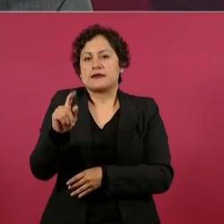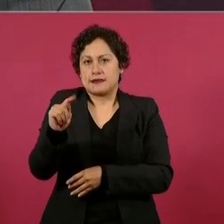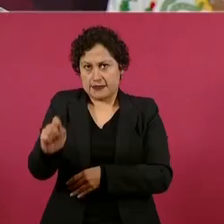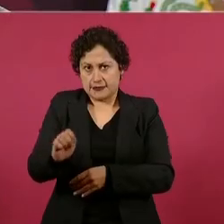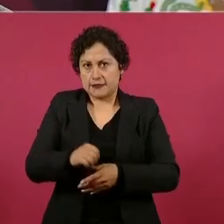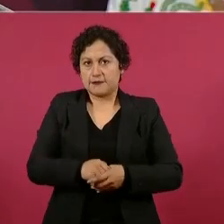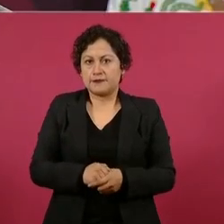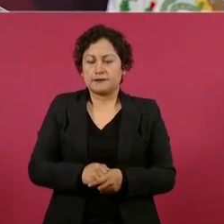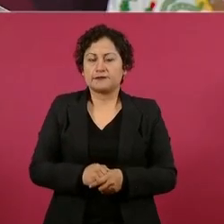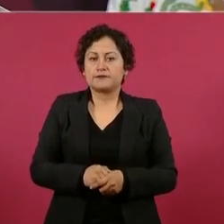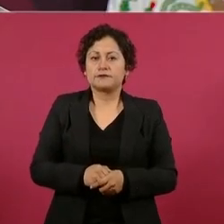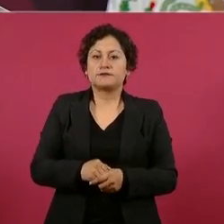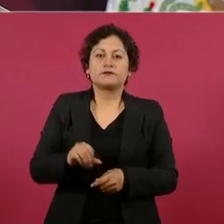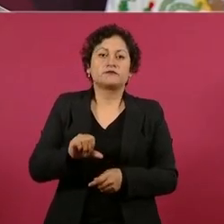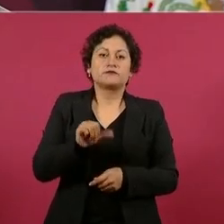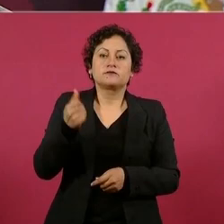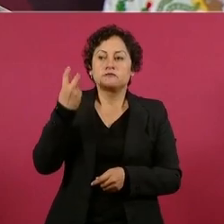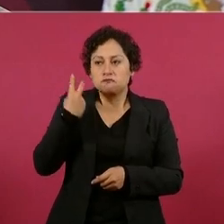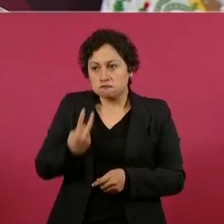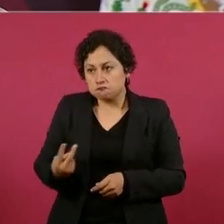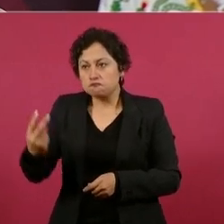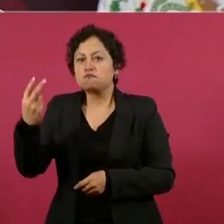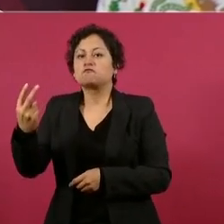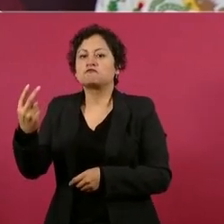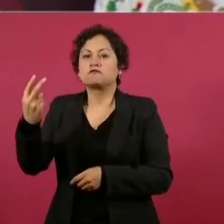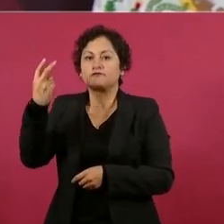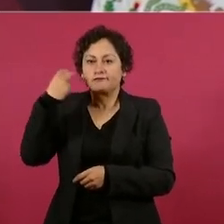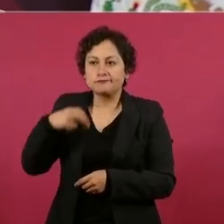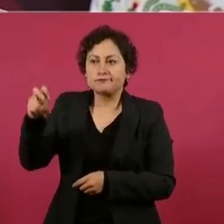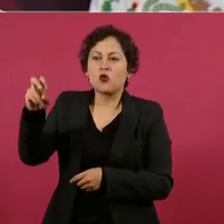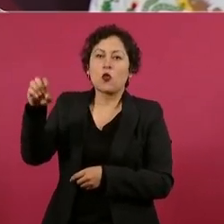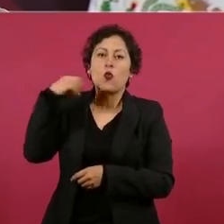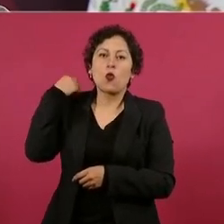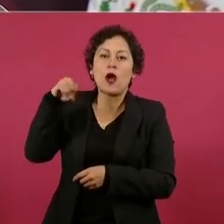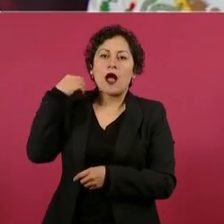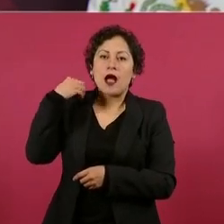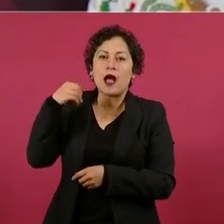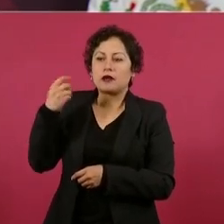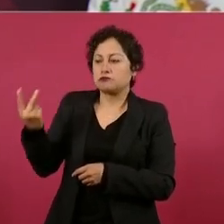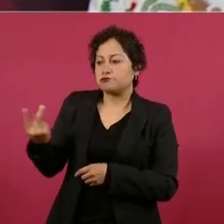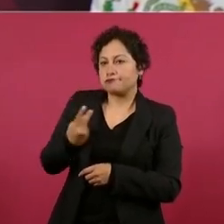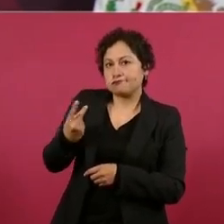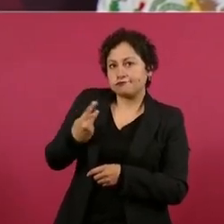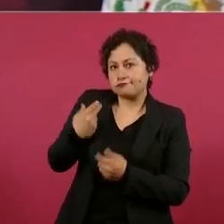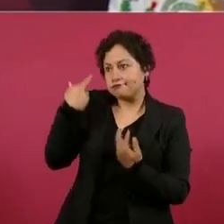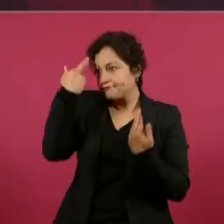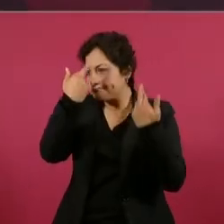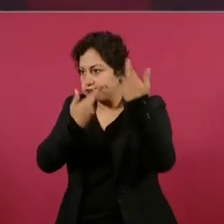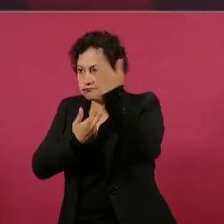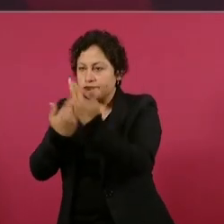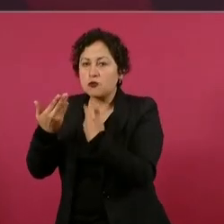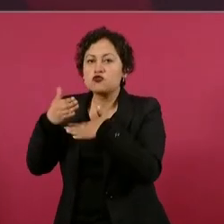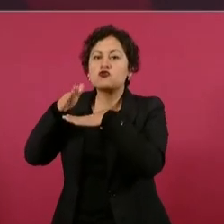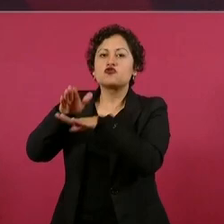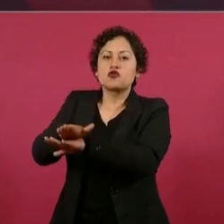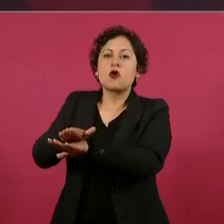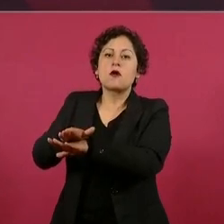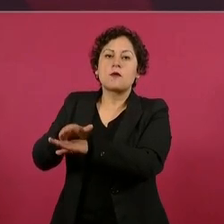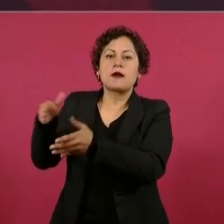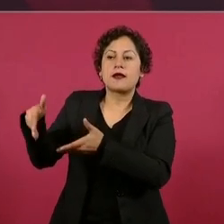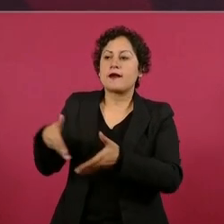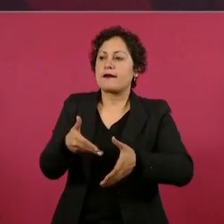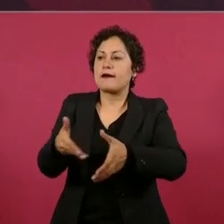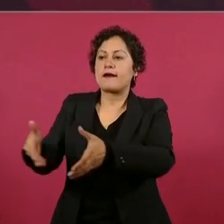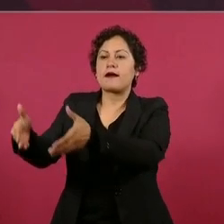En Oaxaca hicimos una revisión de todo lo que se está haciendo en caminos.